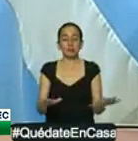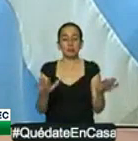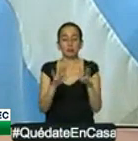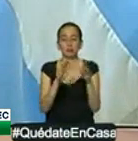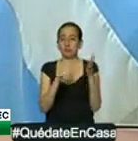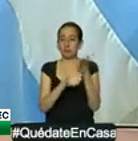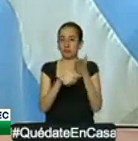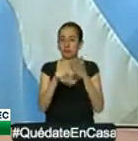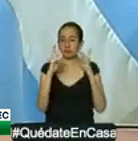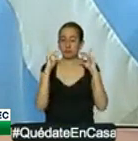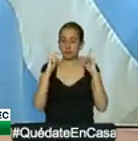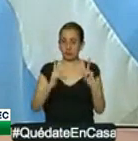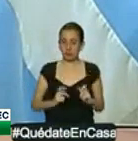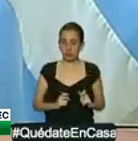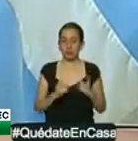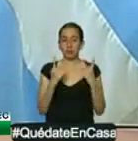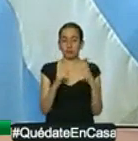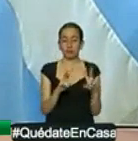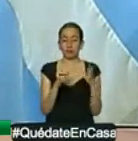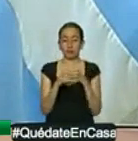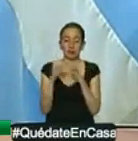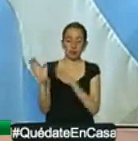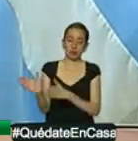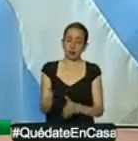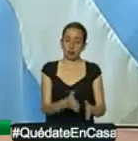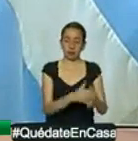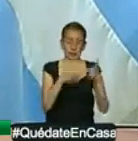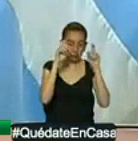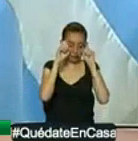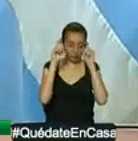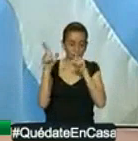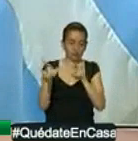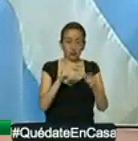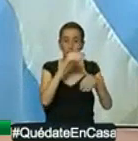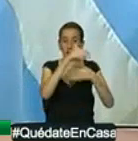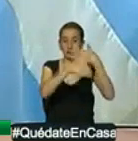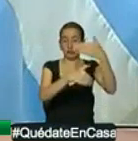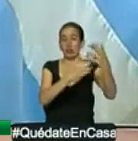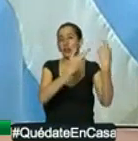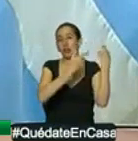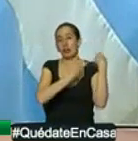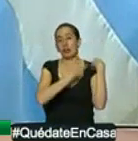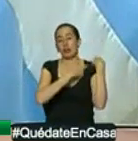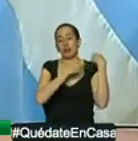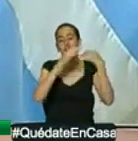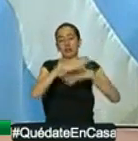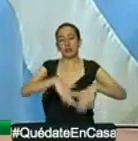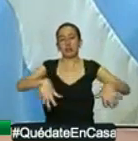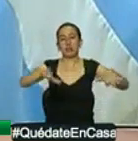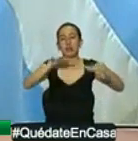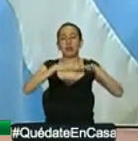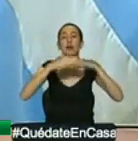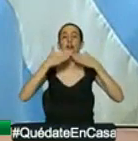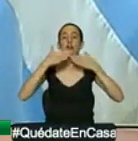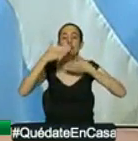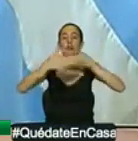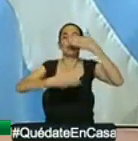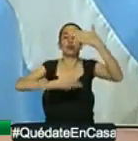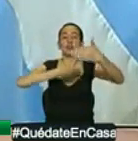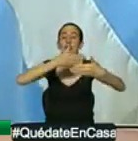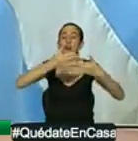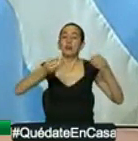también, de acuerdo a la denuncia que hemos puesto en la fiscalía, es responsabilidad de aquellas morgues y de aquellos